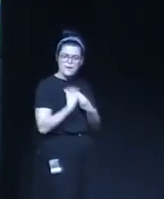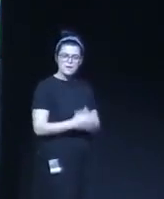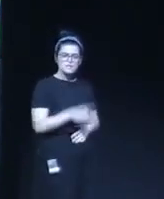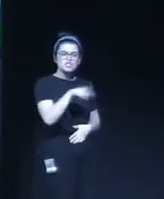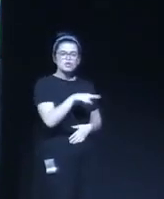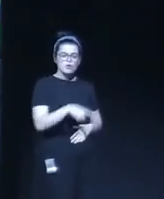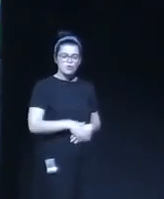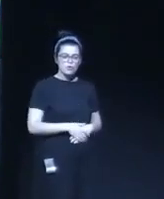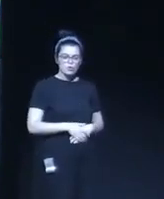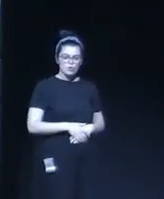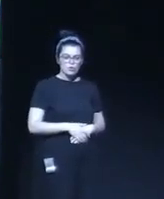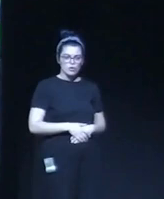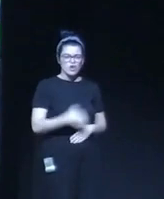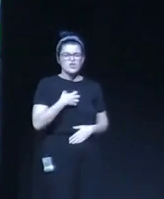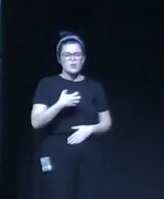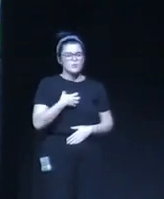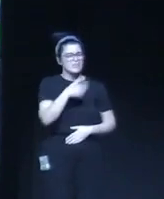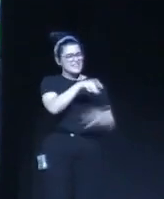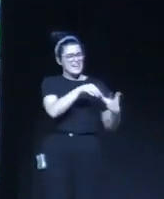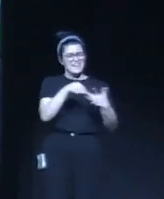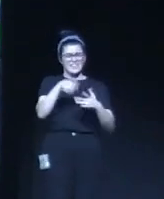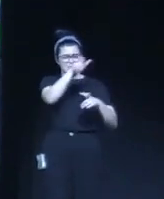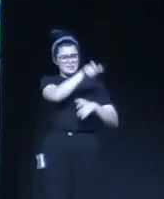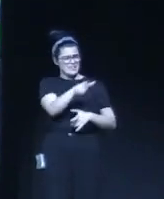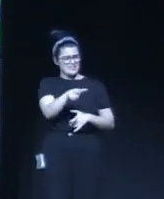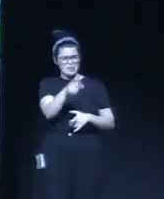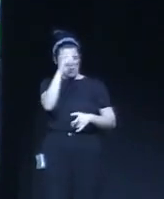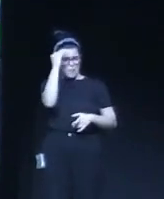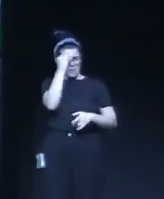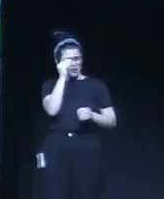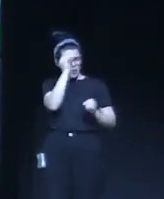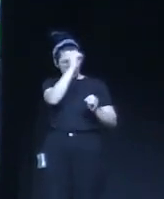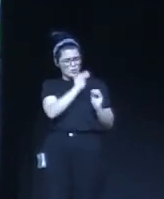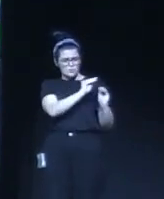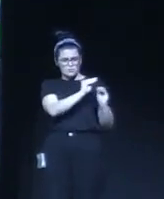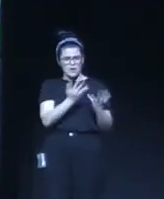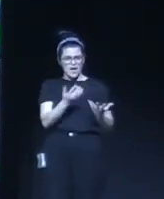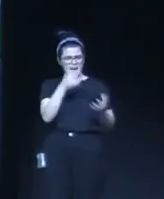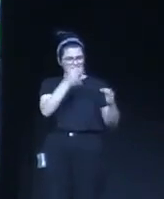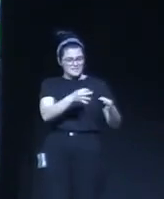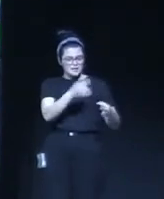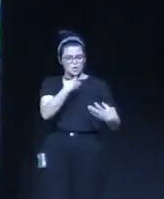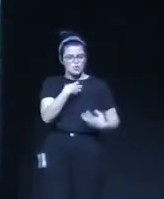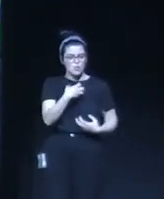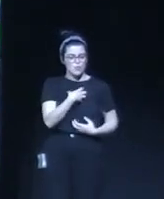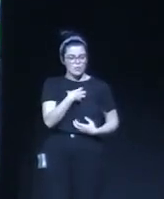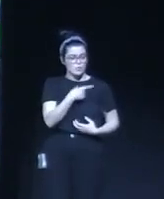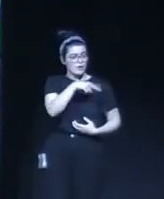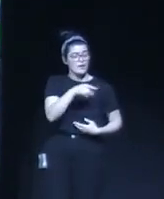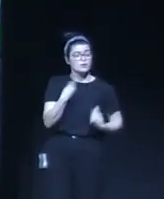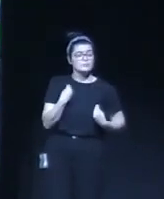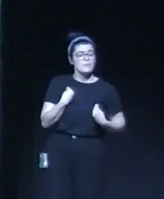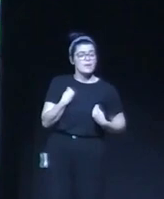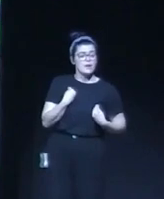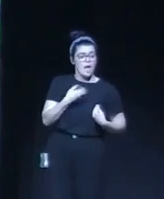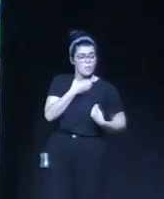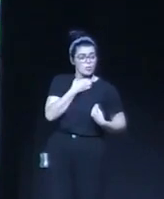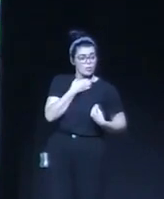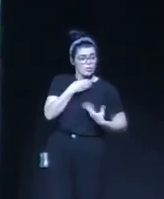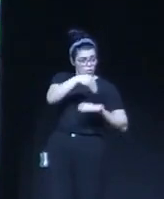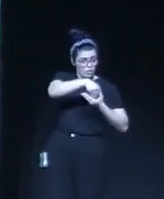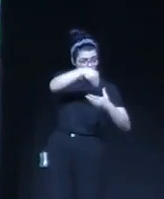No se puede tener dirigentes así. Empresariales, no puede ser. Eso es donde viven, no viven en Múzquiz, ¿no es